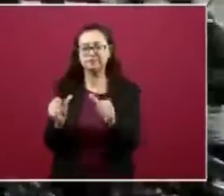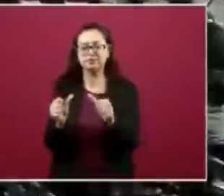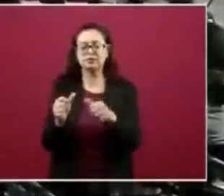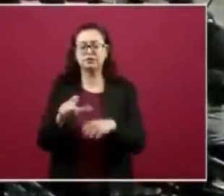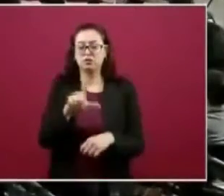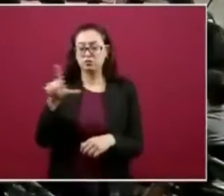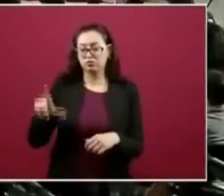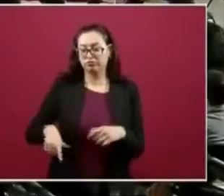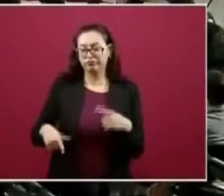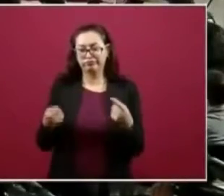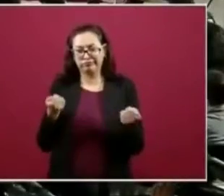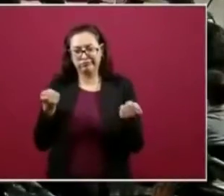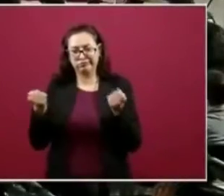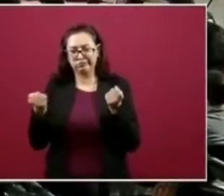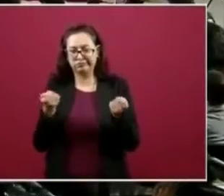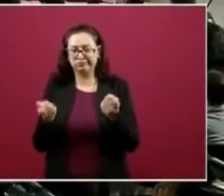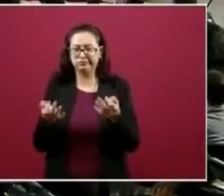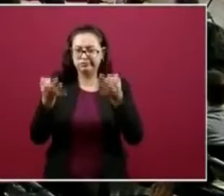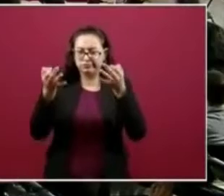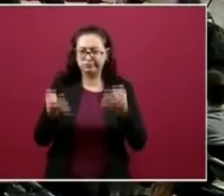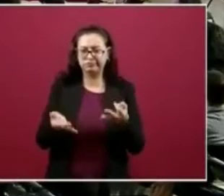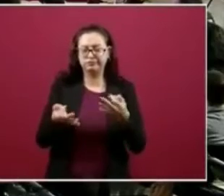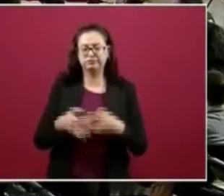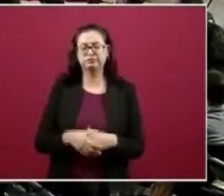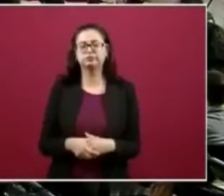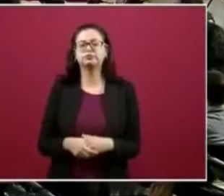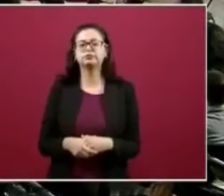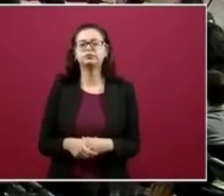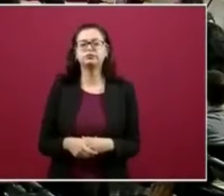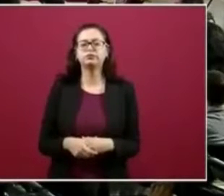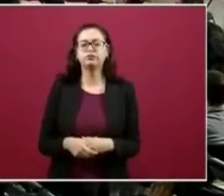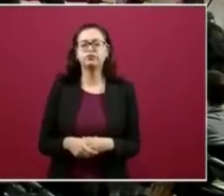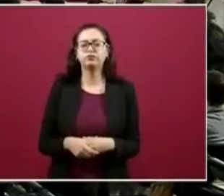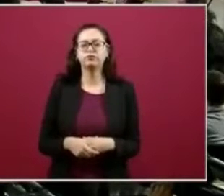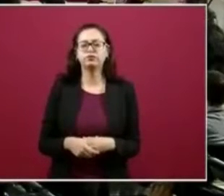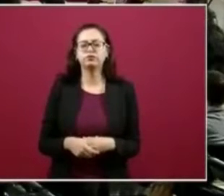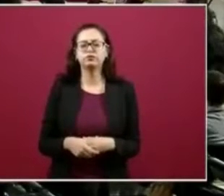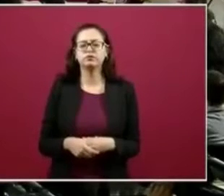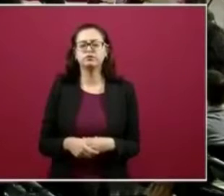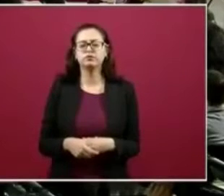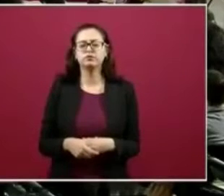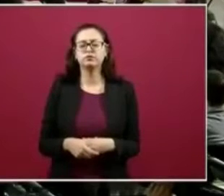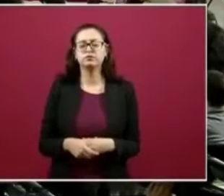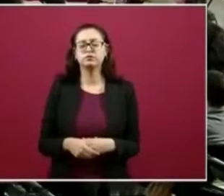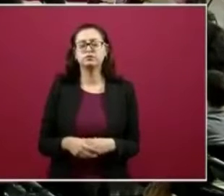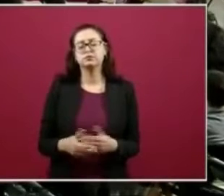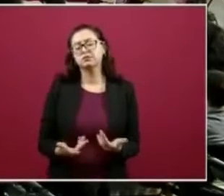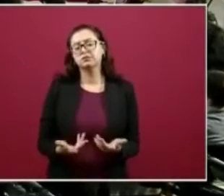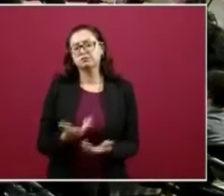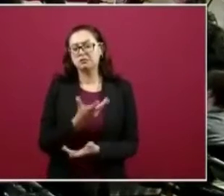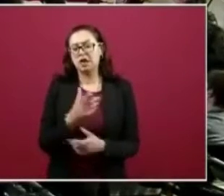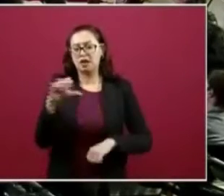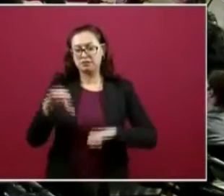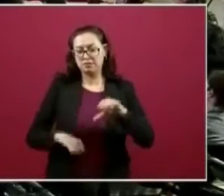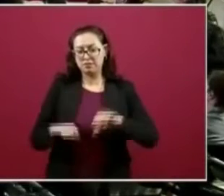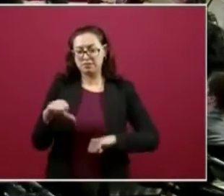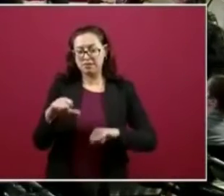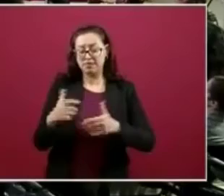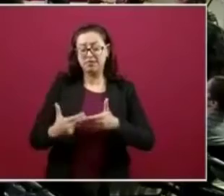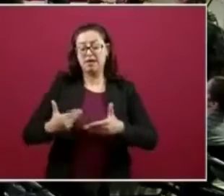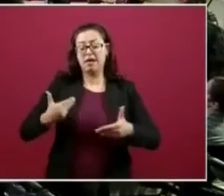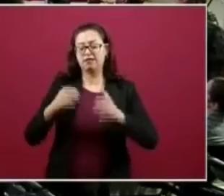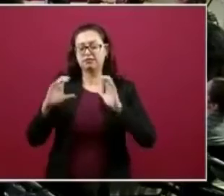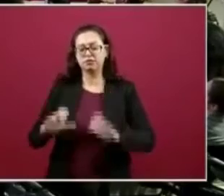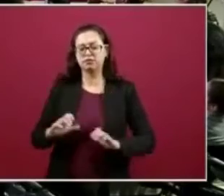Estado. Las acciones concretas que estamos planteando en términos de prevención son